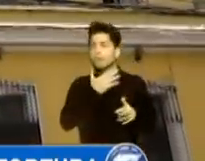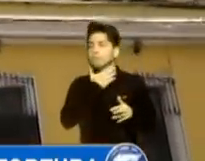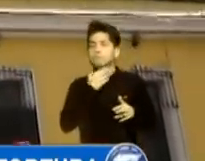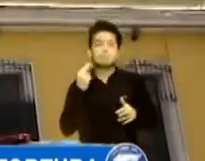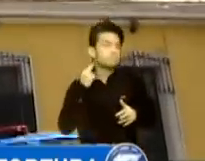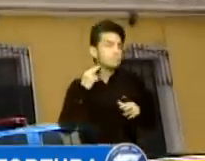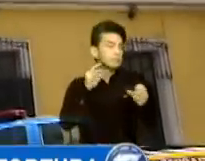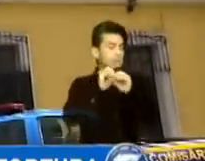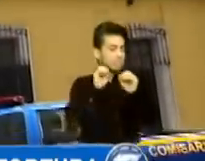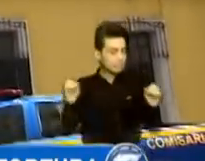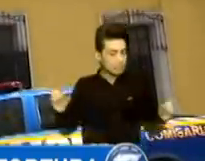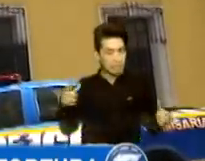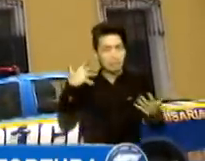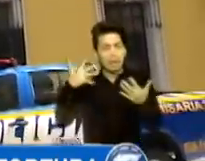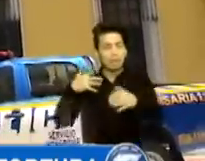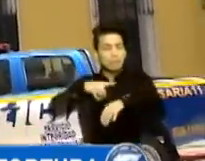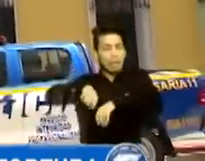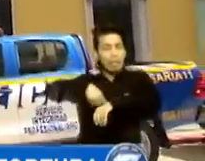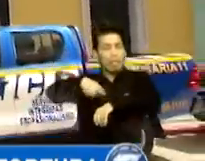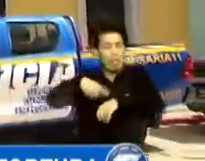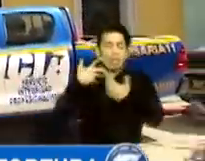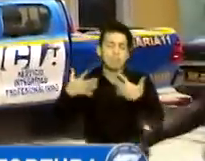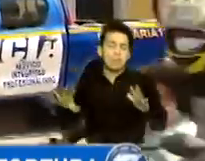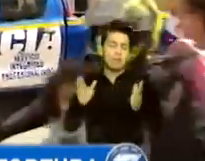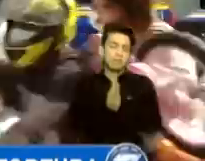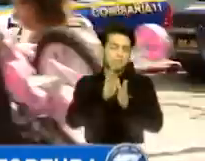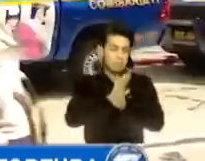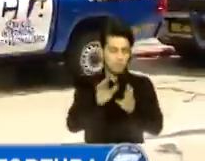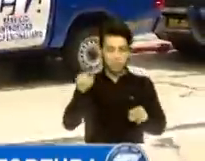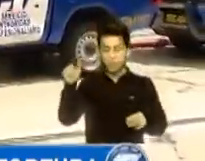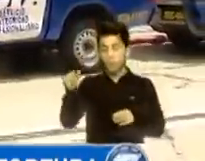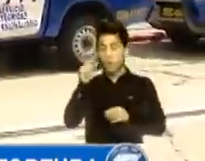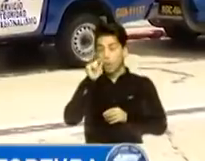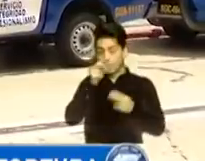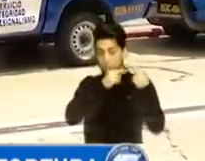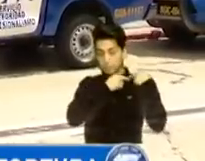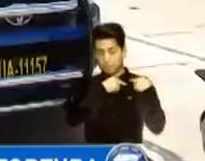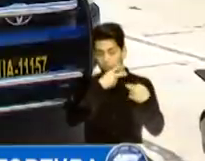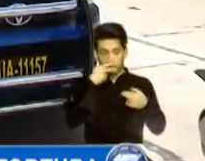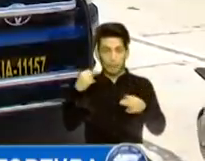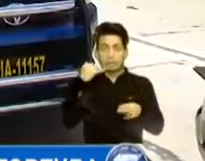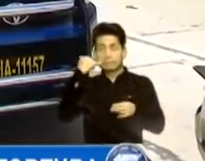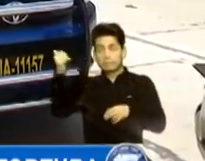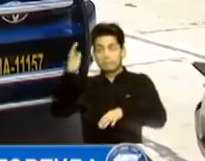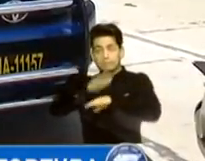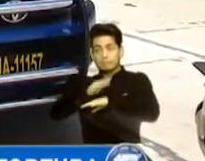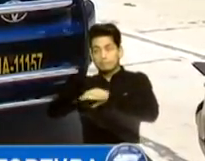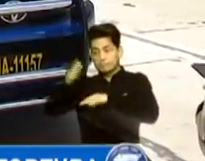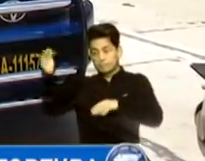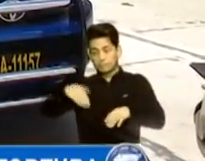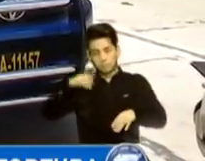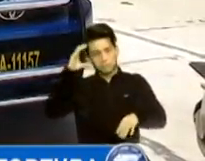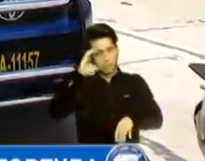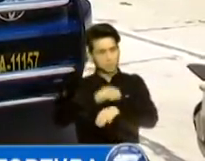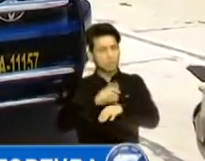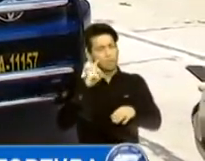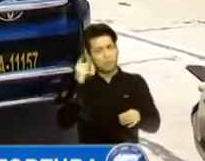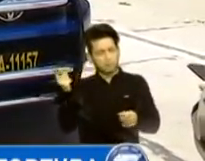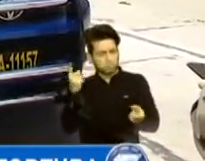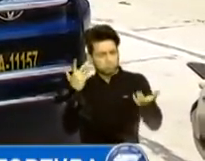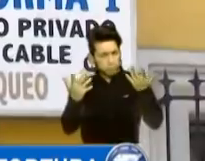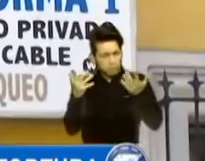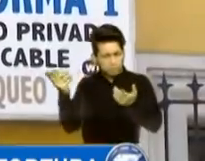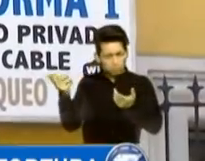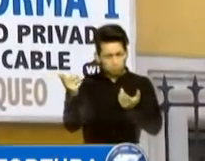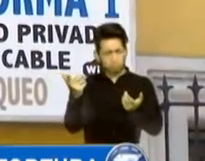de haber fallecido. Encargados del hotel dieron aviso a autoridades policiales, pues sospecharon de algo irregular en dicha habitación.